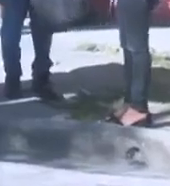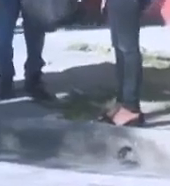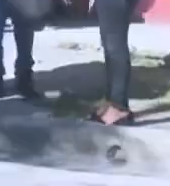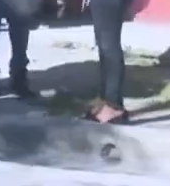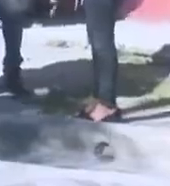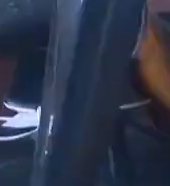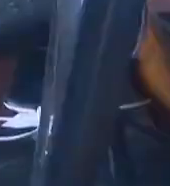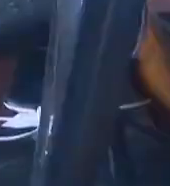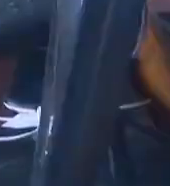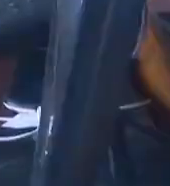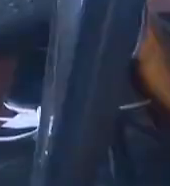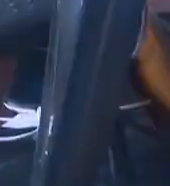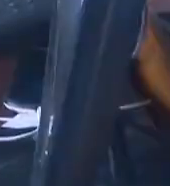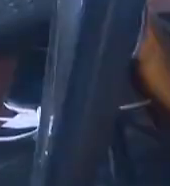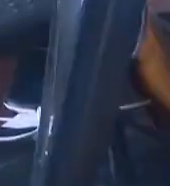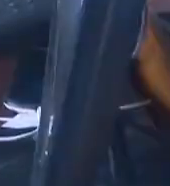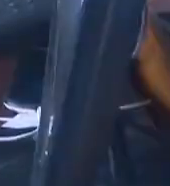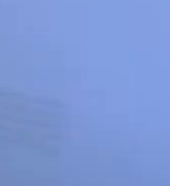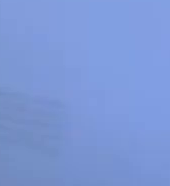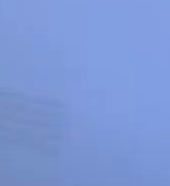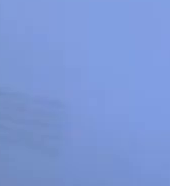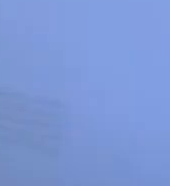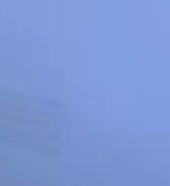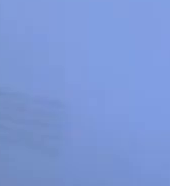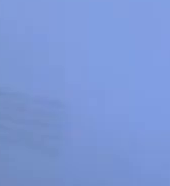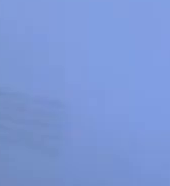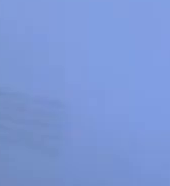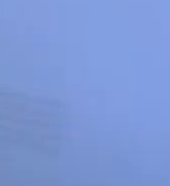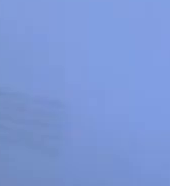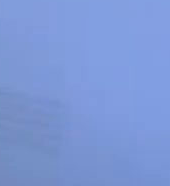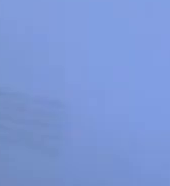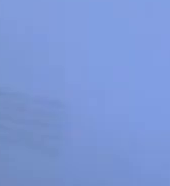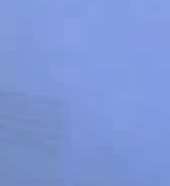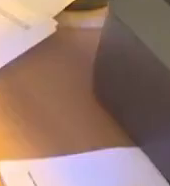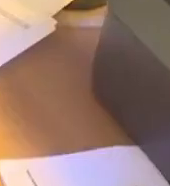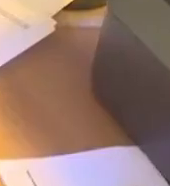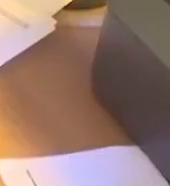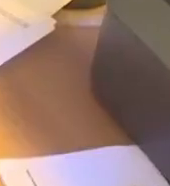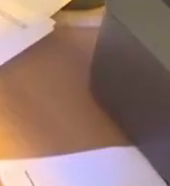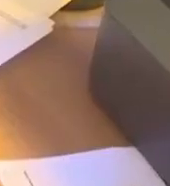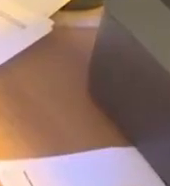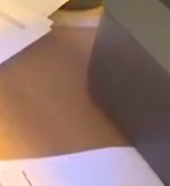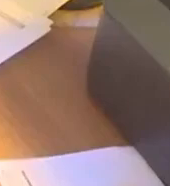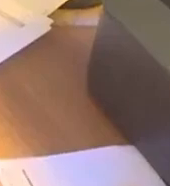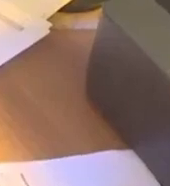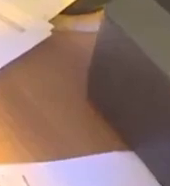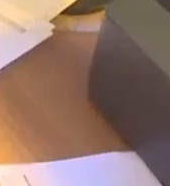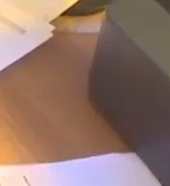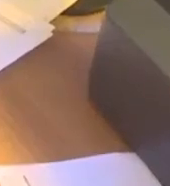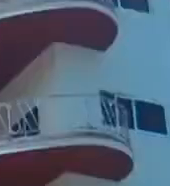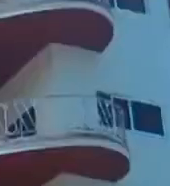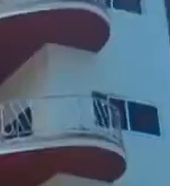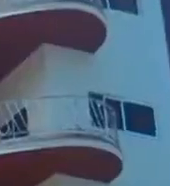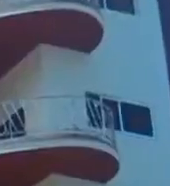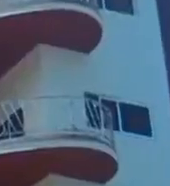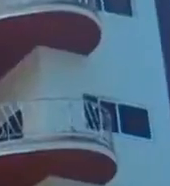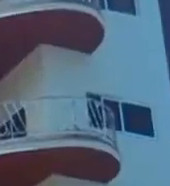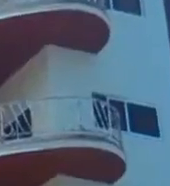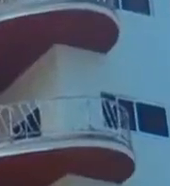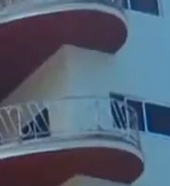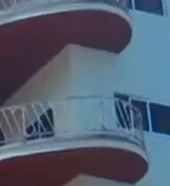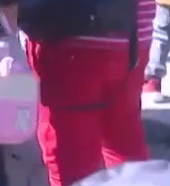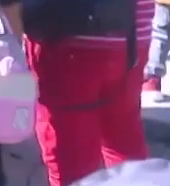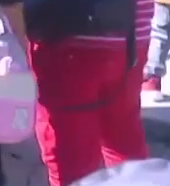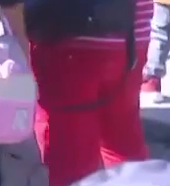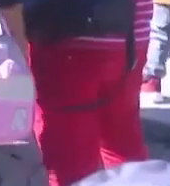la implementación de la plataforma digital ticket para la gestión de reservaciones en línea de los servicios notariales pretende agilizar